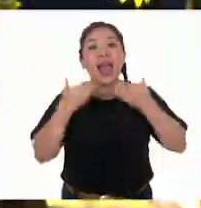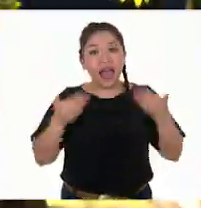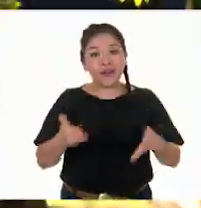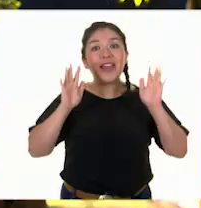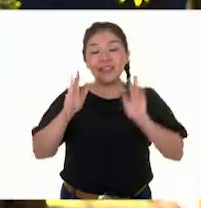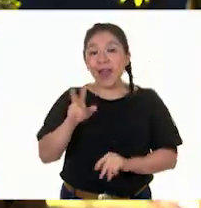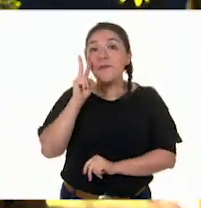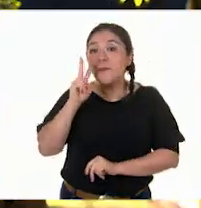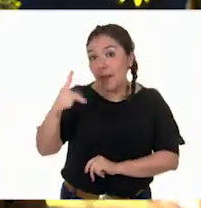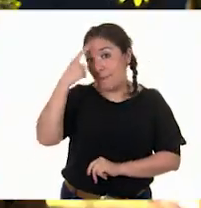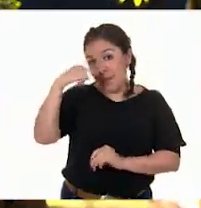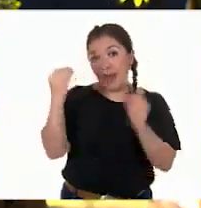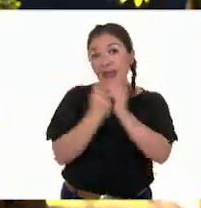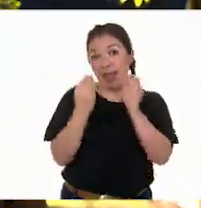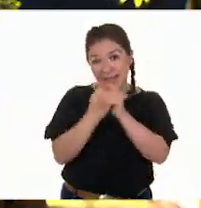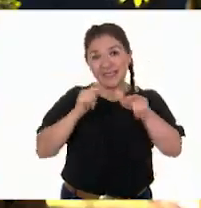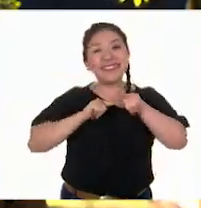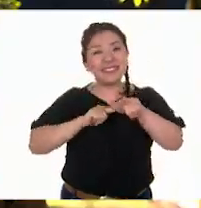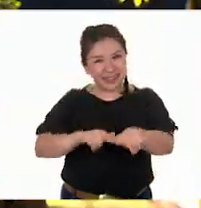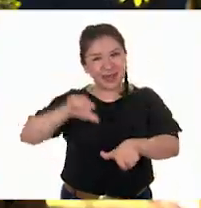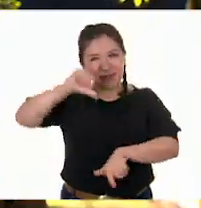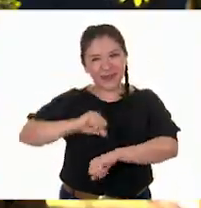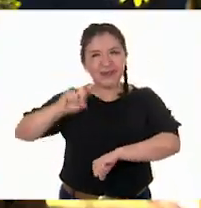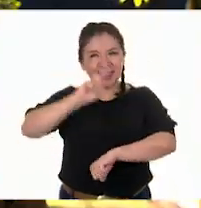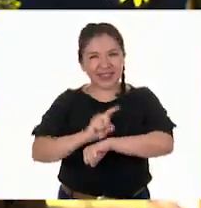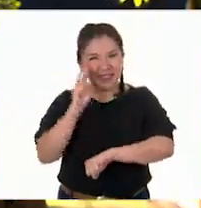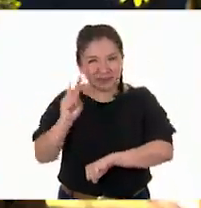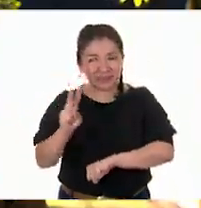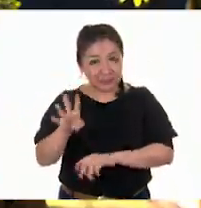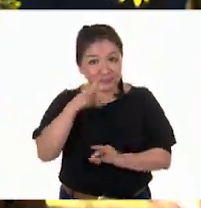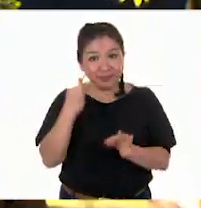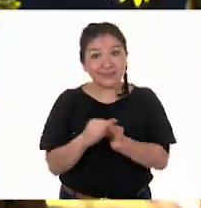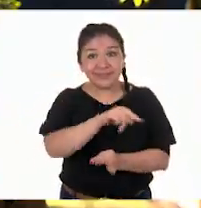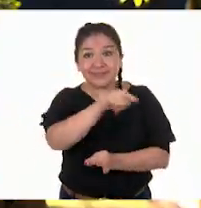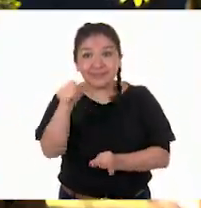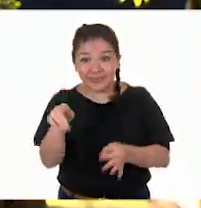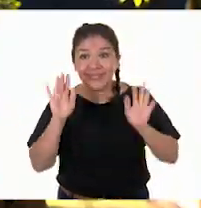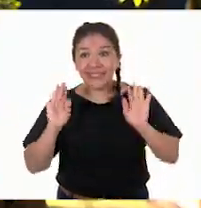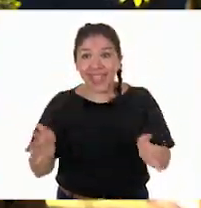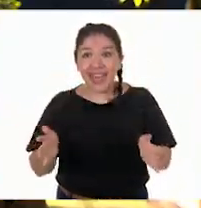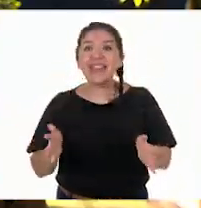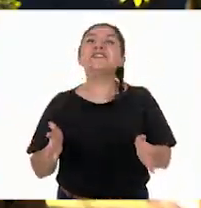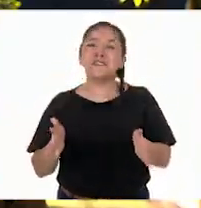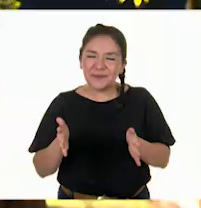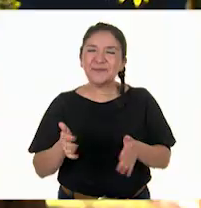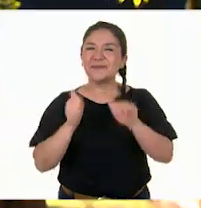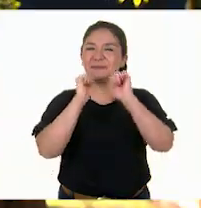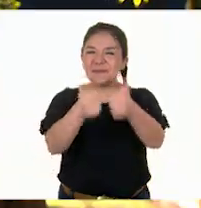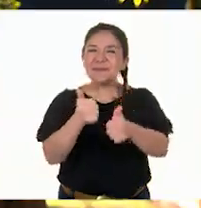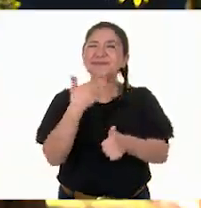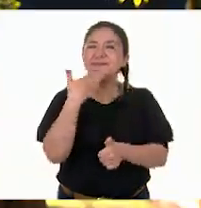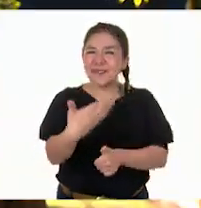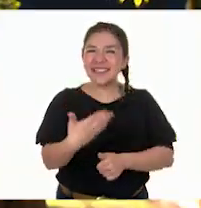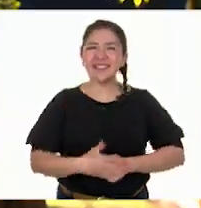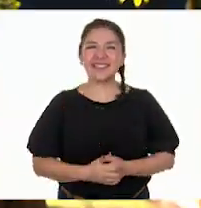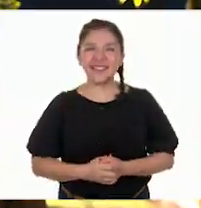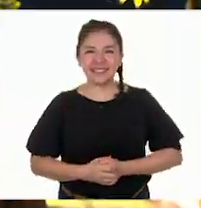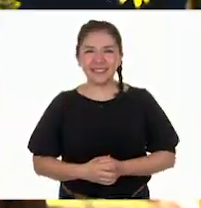es momento de seguir con el programa de hoy. ¿Listas? ¿Listos?